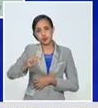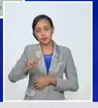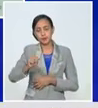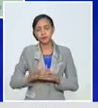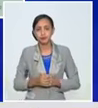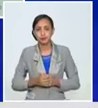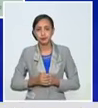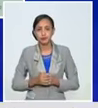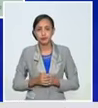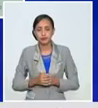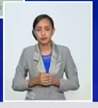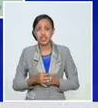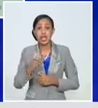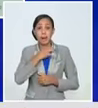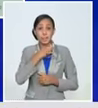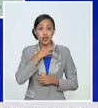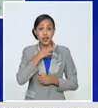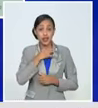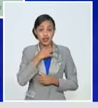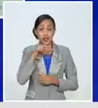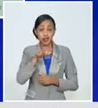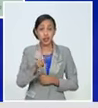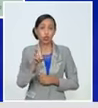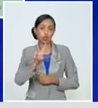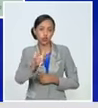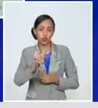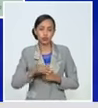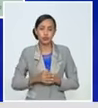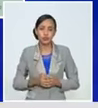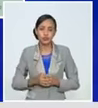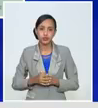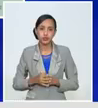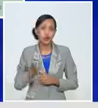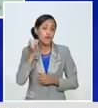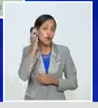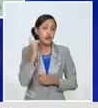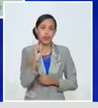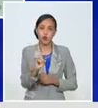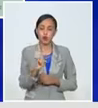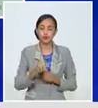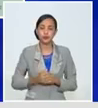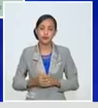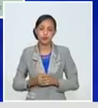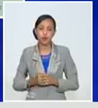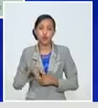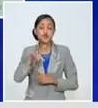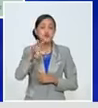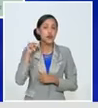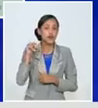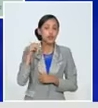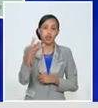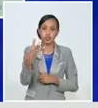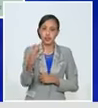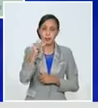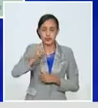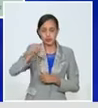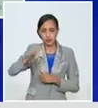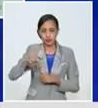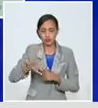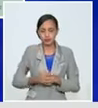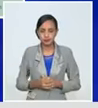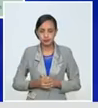Esmeralda con 2, Florida con 1 y Nuevita con 3.